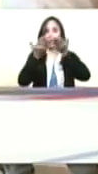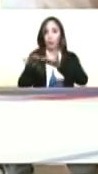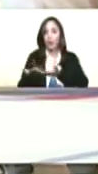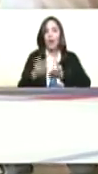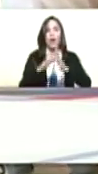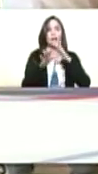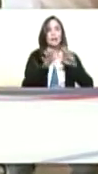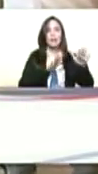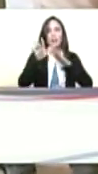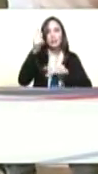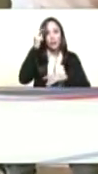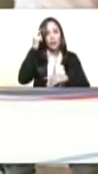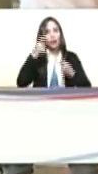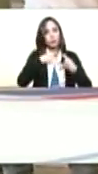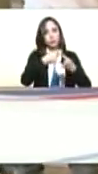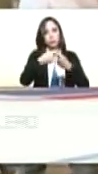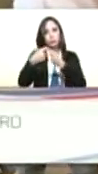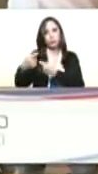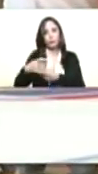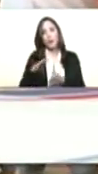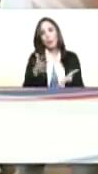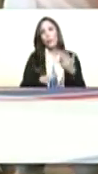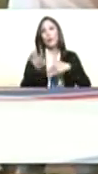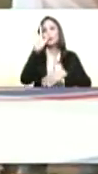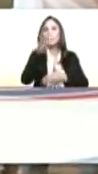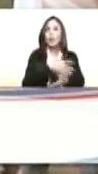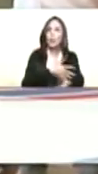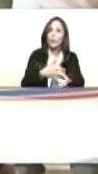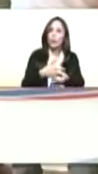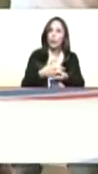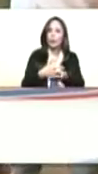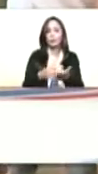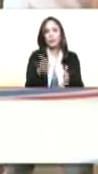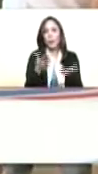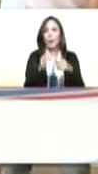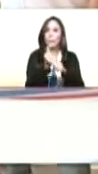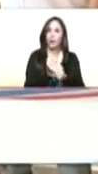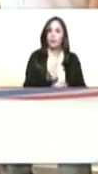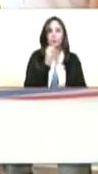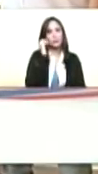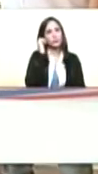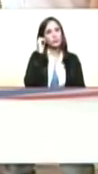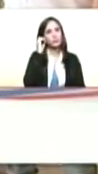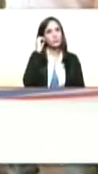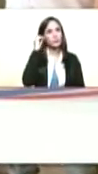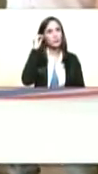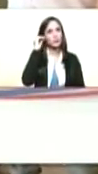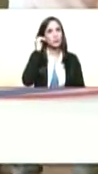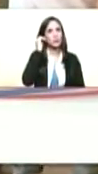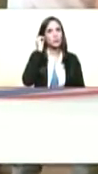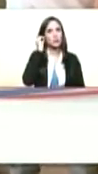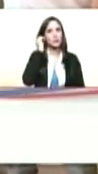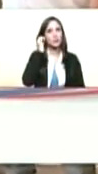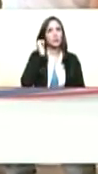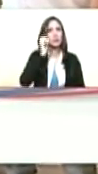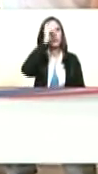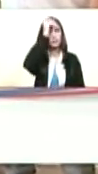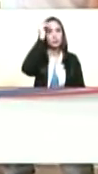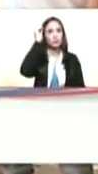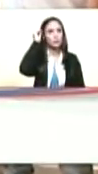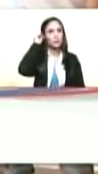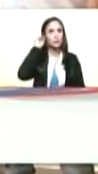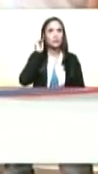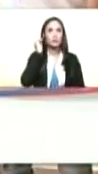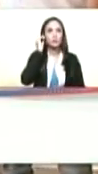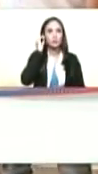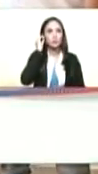llegar a unos 5 millones de hogares por Hogares de la Patria. Científico, científico. Eso es el carné de la patria. Con